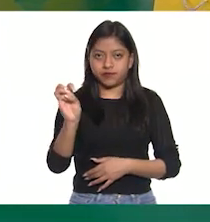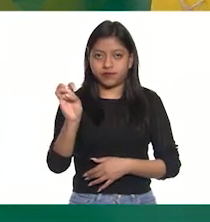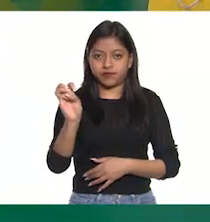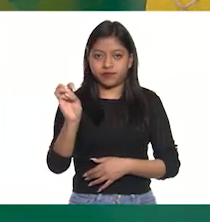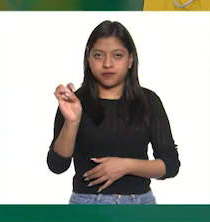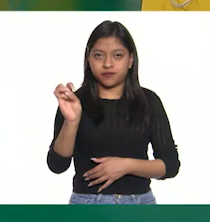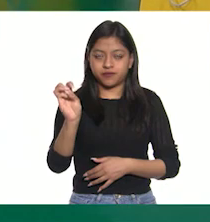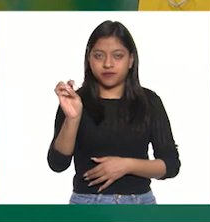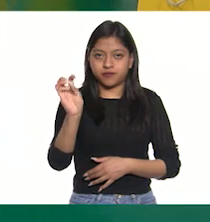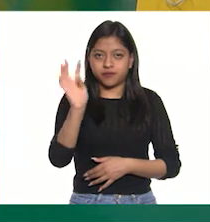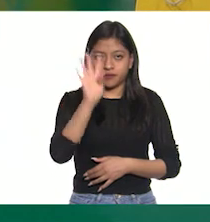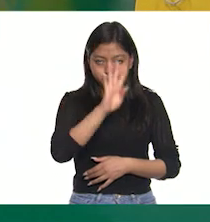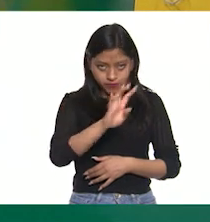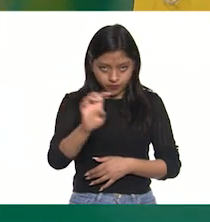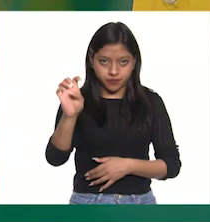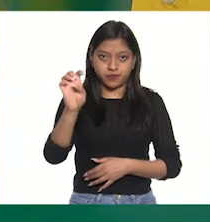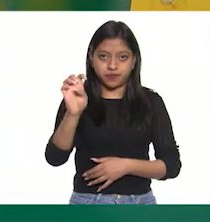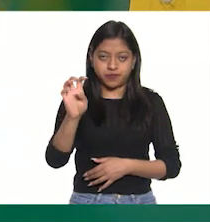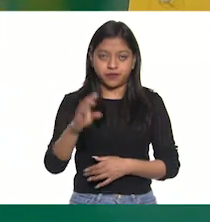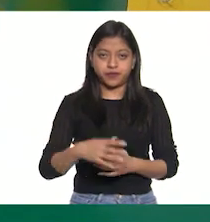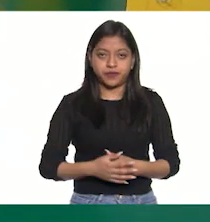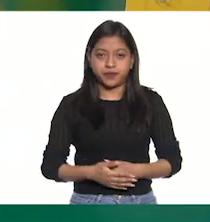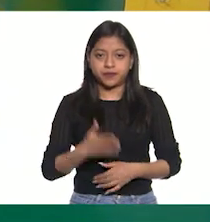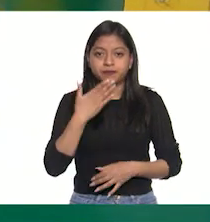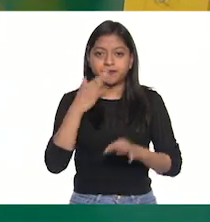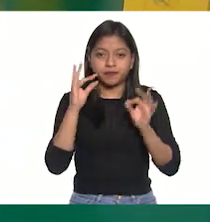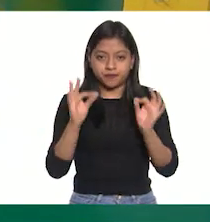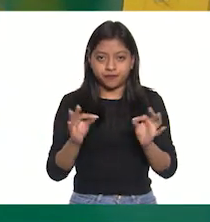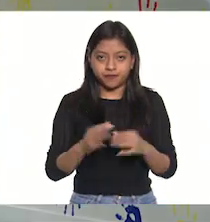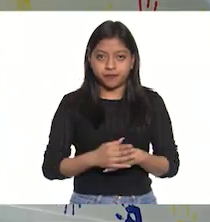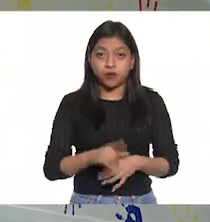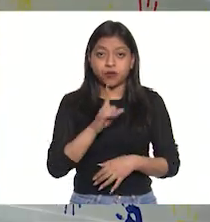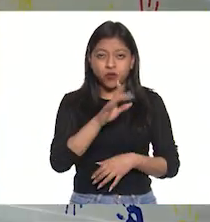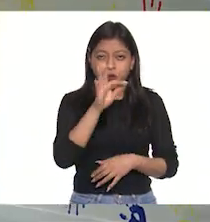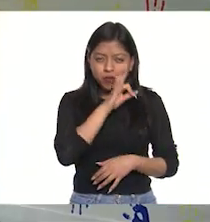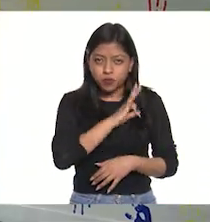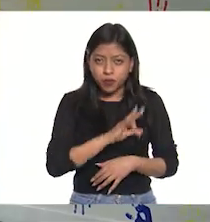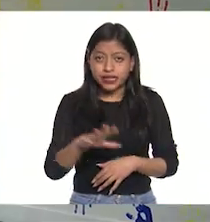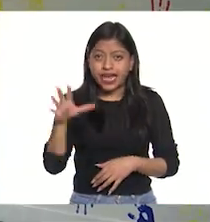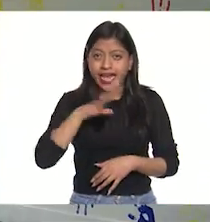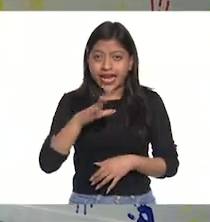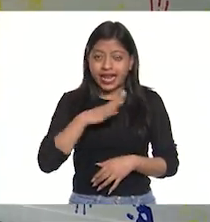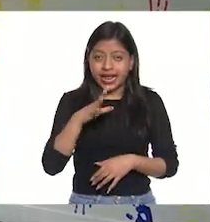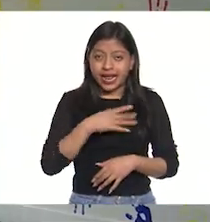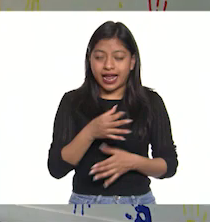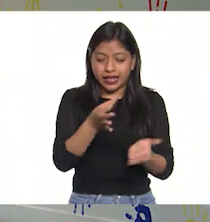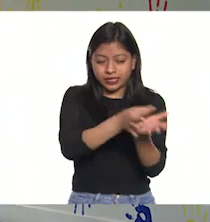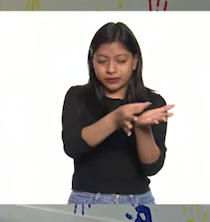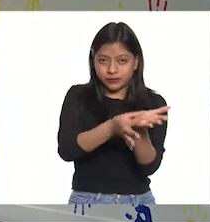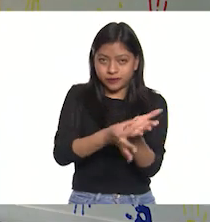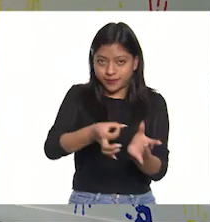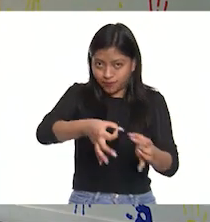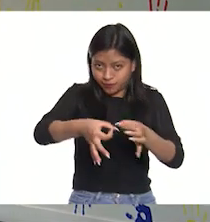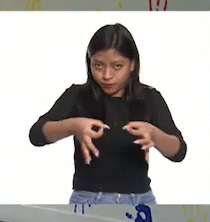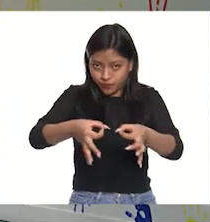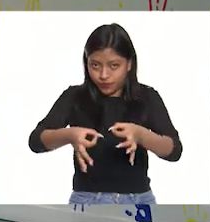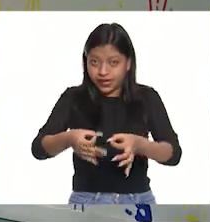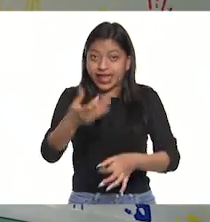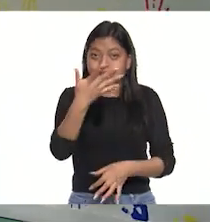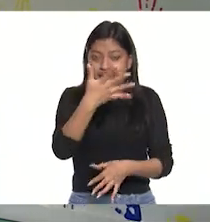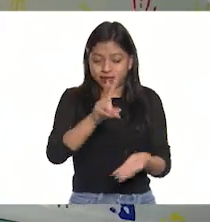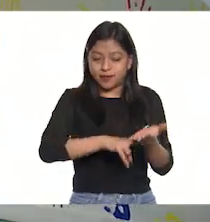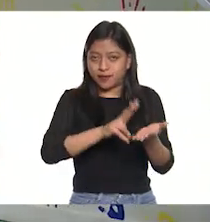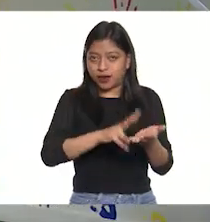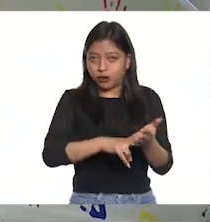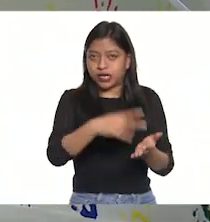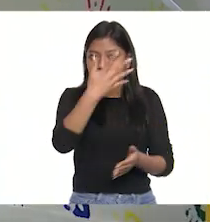300. Uh-huh. Y 400. Muy bien. Y para que puedas tener cambio, te voy a dar moneditas de 10